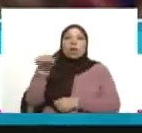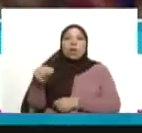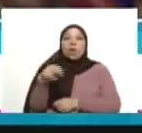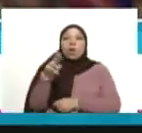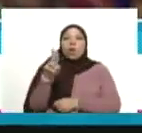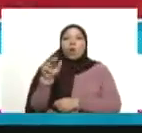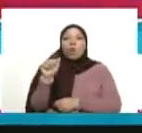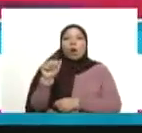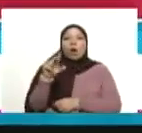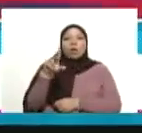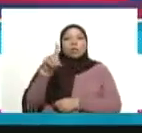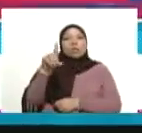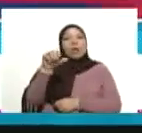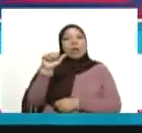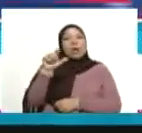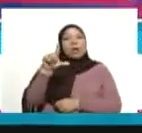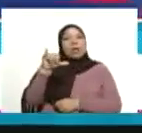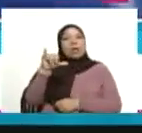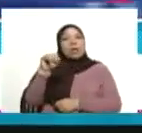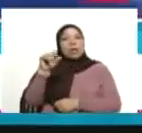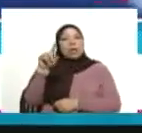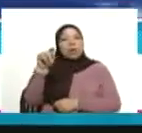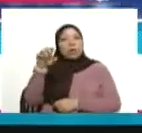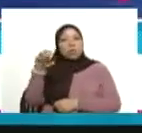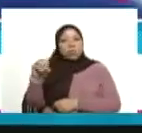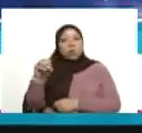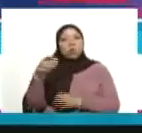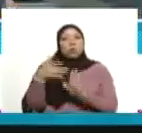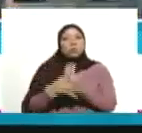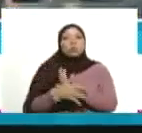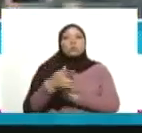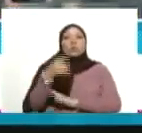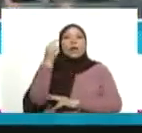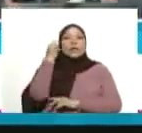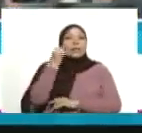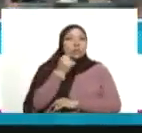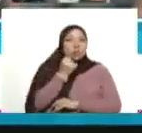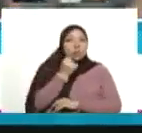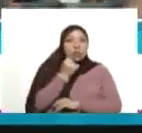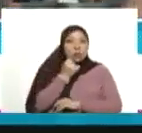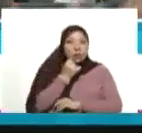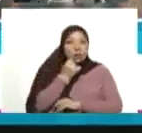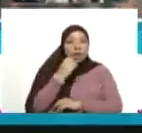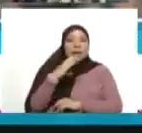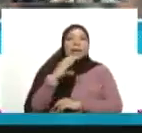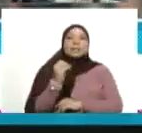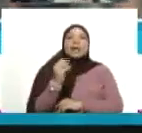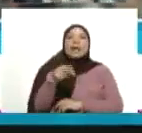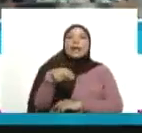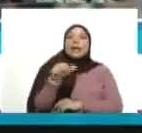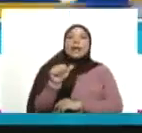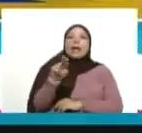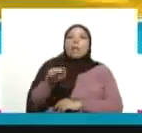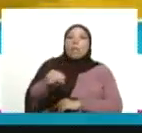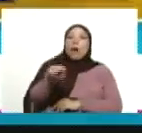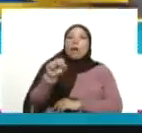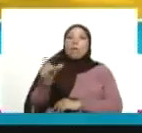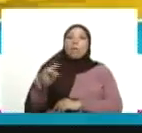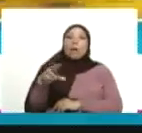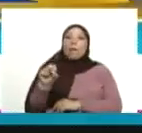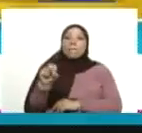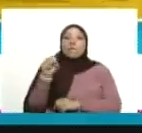también. En Sucre, en Yaguaraparo. En Tunapuy. Excelente. En Falcón. En